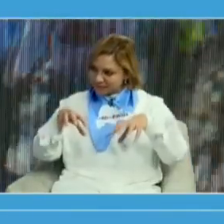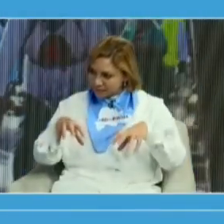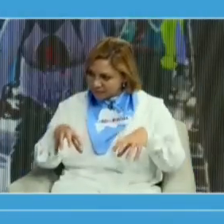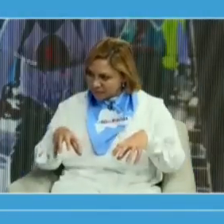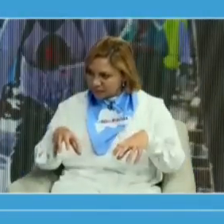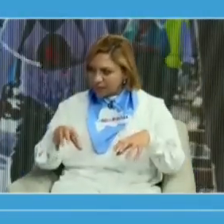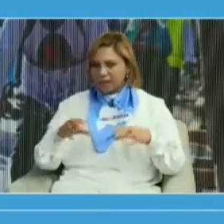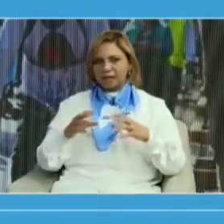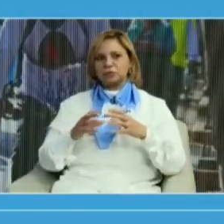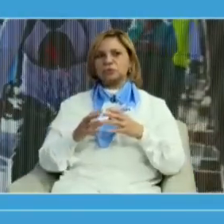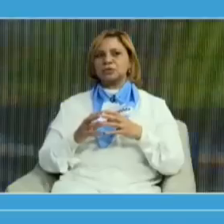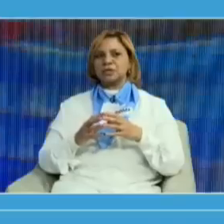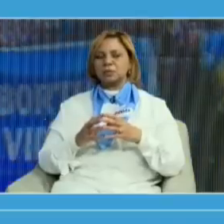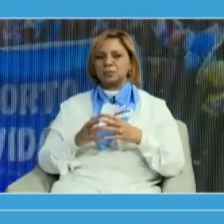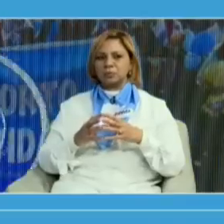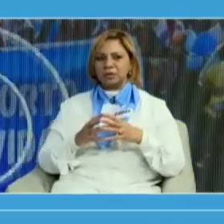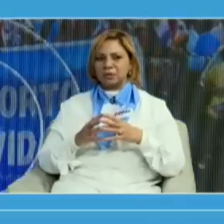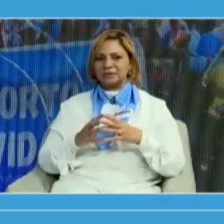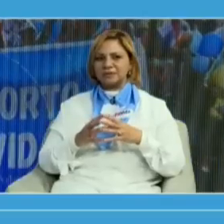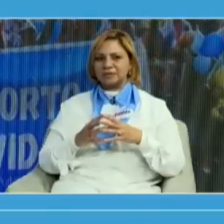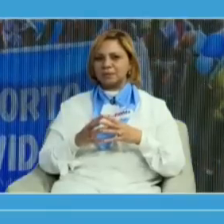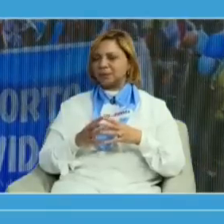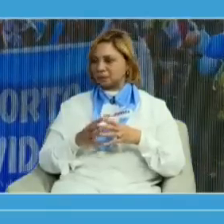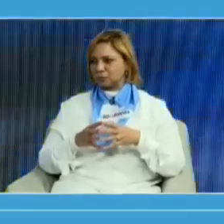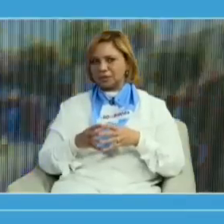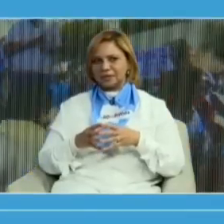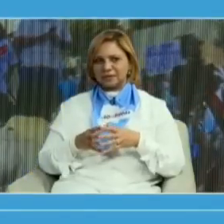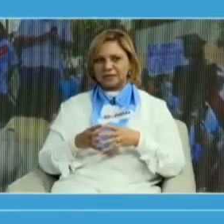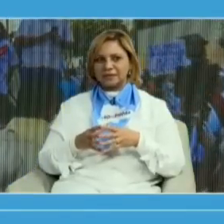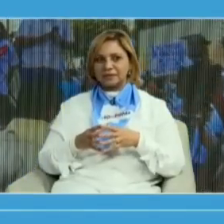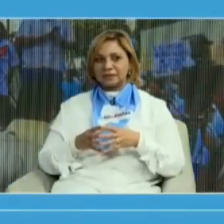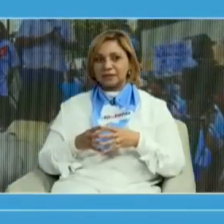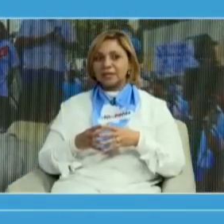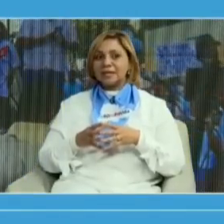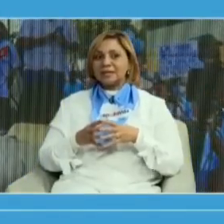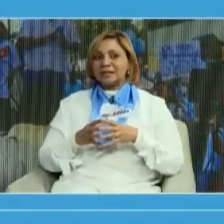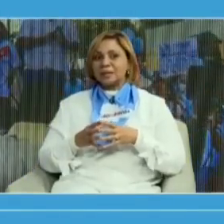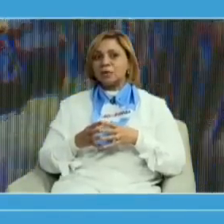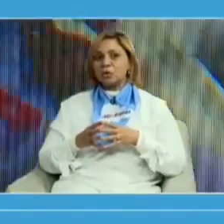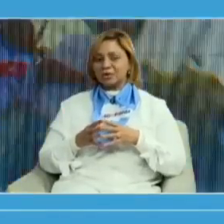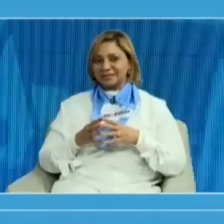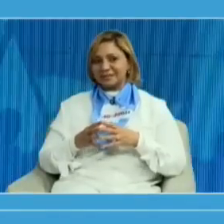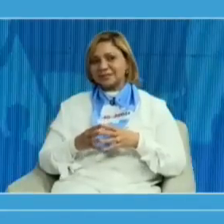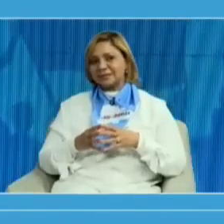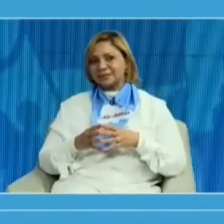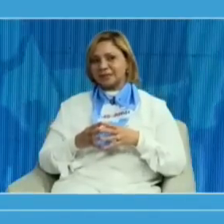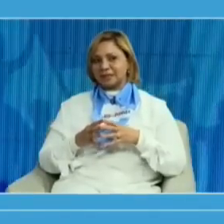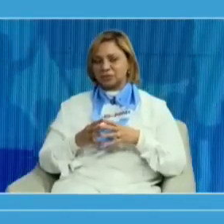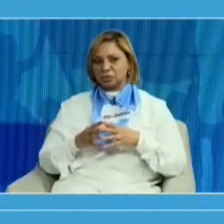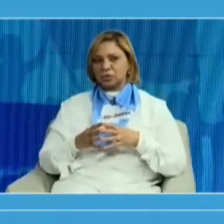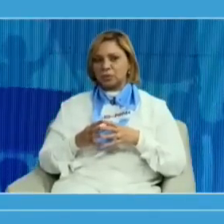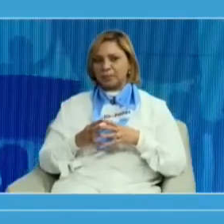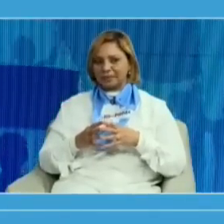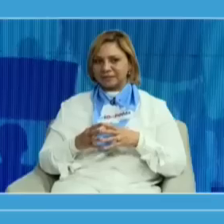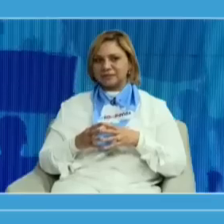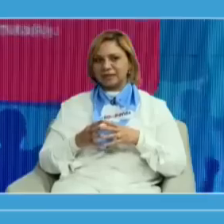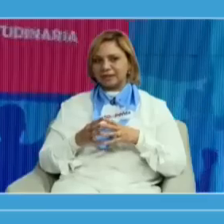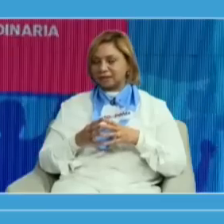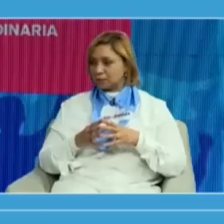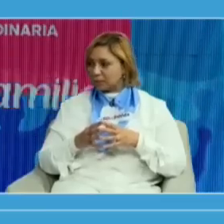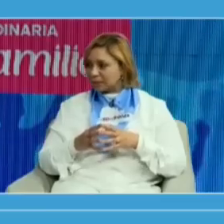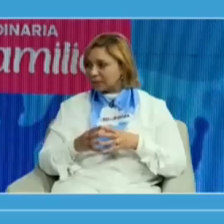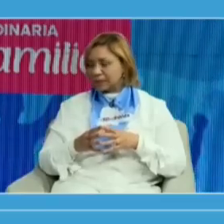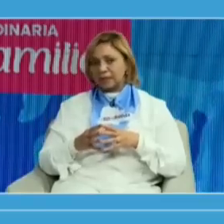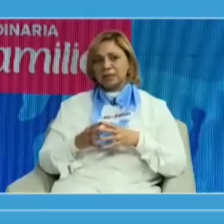en presencia. Hay otros que no pudieron asistir, pero sí están, existen. Y tenemos congresistas en todos los países